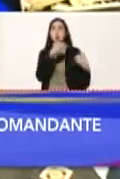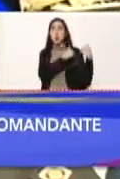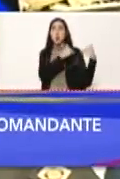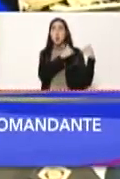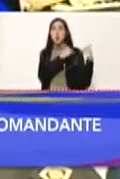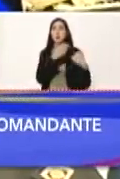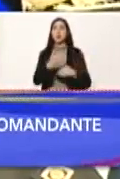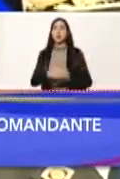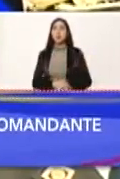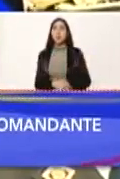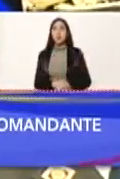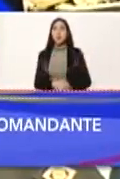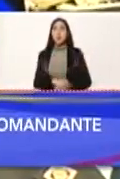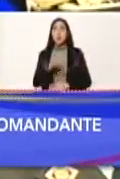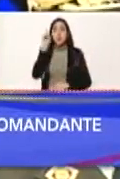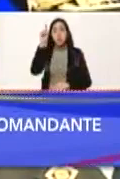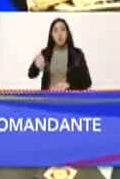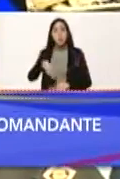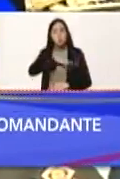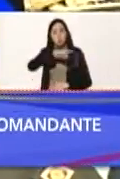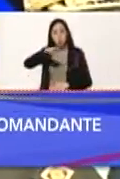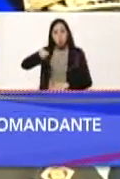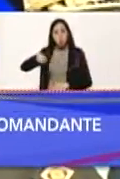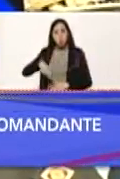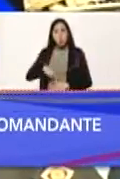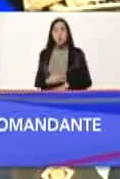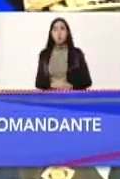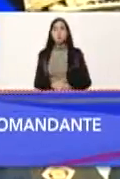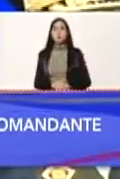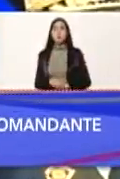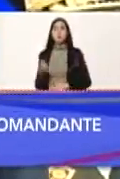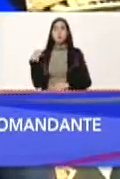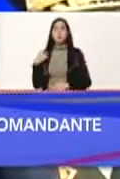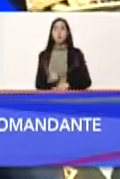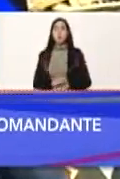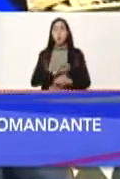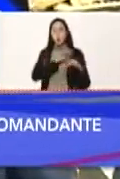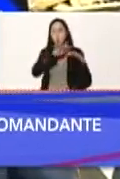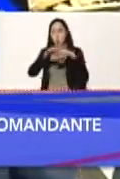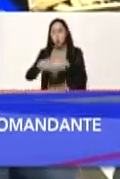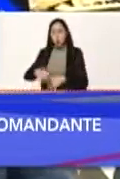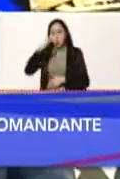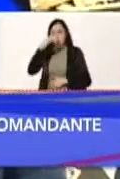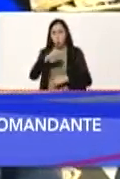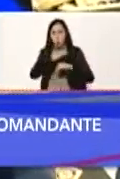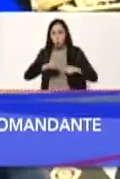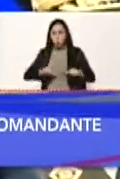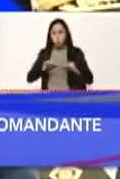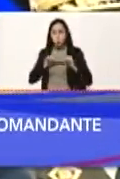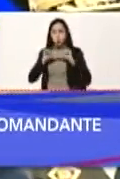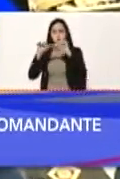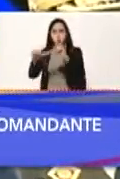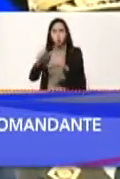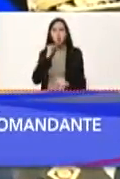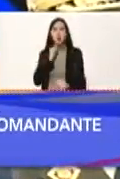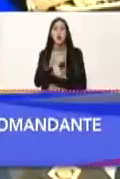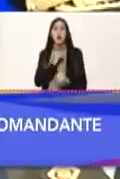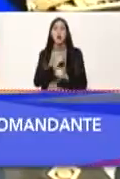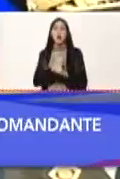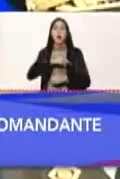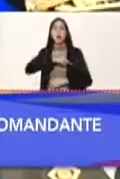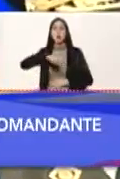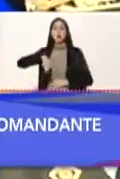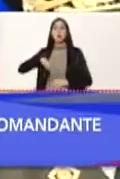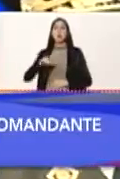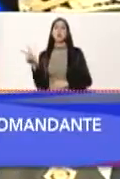también, porque se van a la reserva activa, pero se mantienen en la vanguardia del combate por nuestra